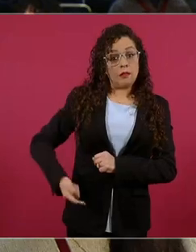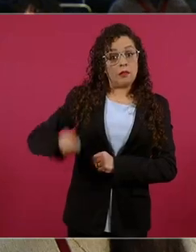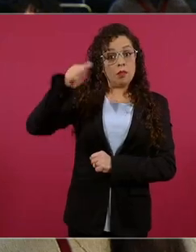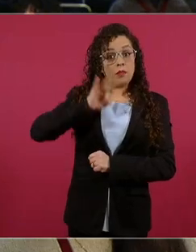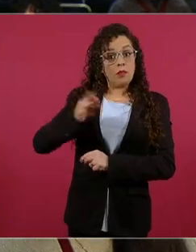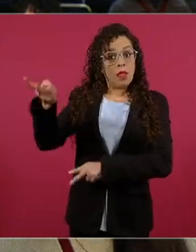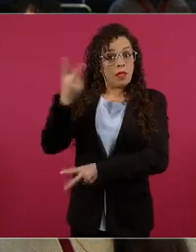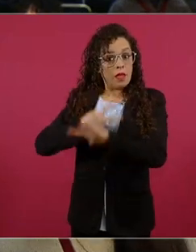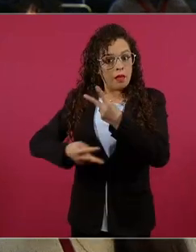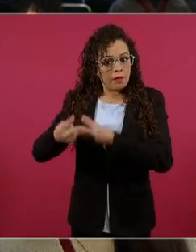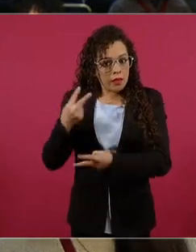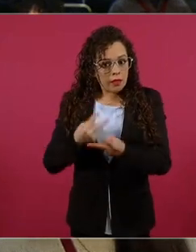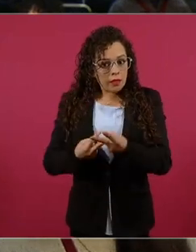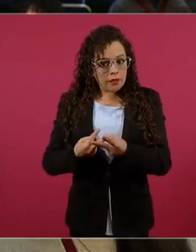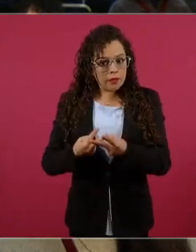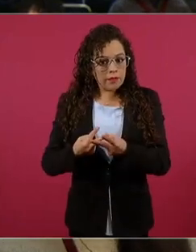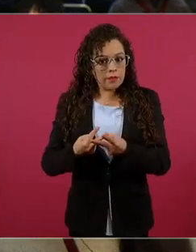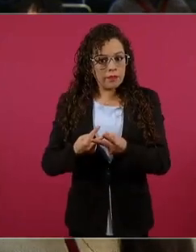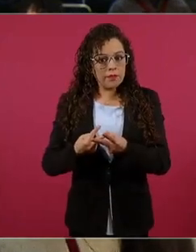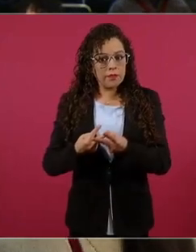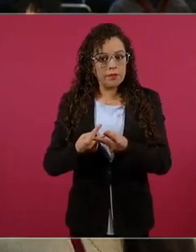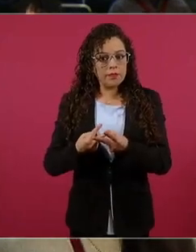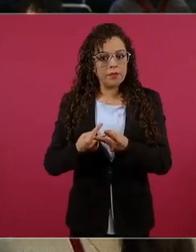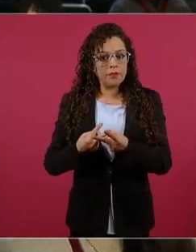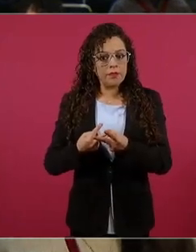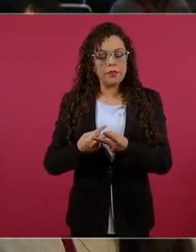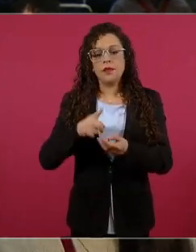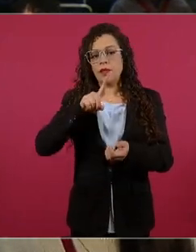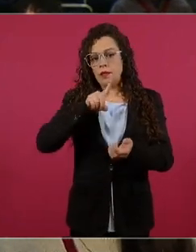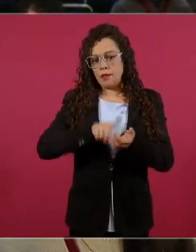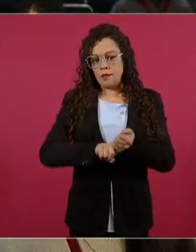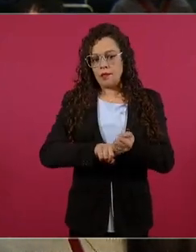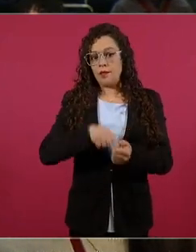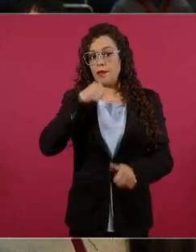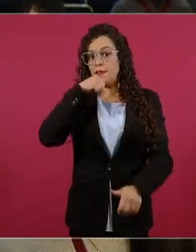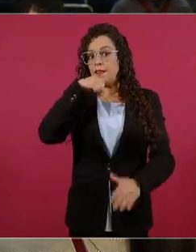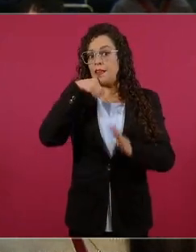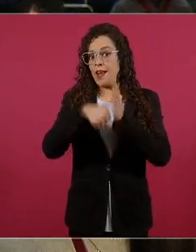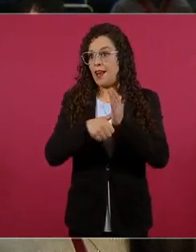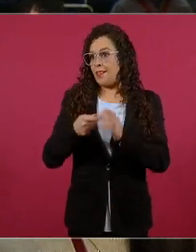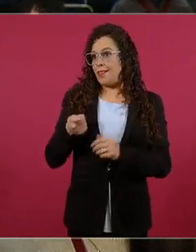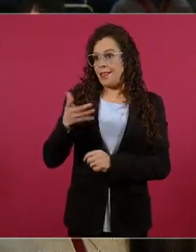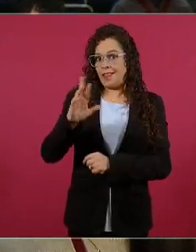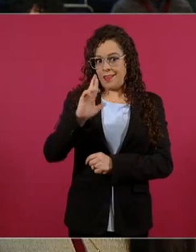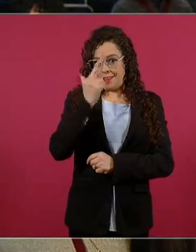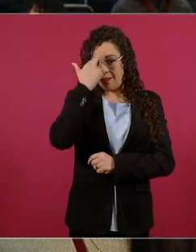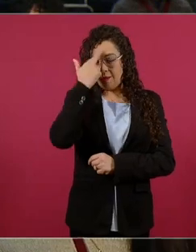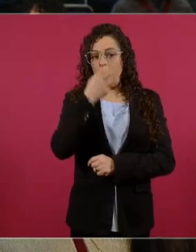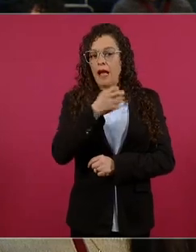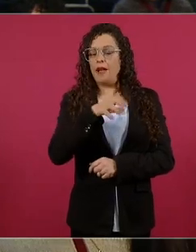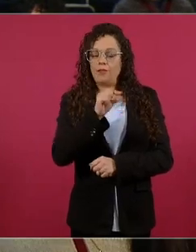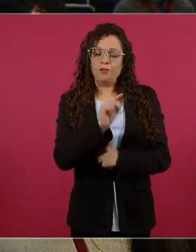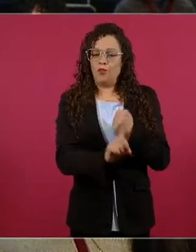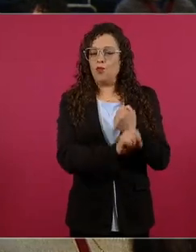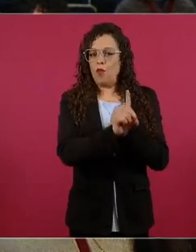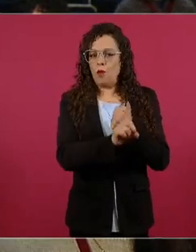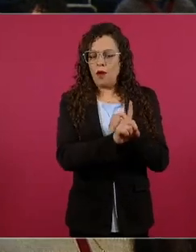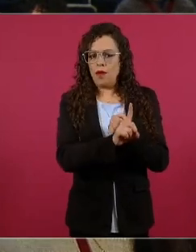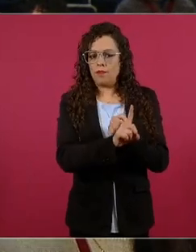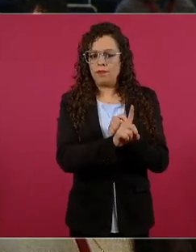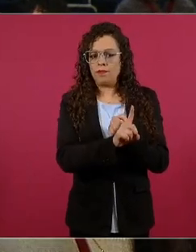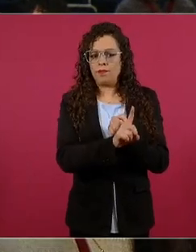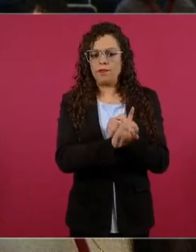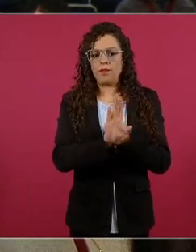años de desencuentros, no con España sino con la monarquía, después de la famosa carta, me gustaría saber si usted recibiría al rey o